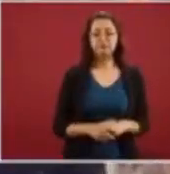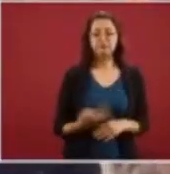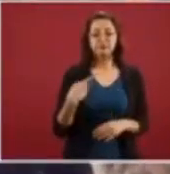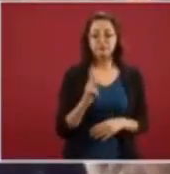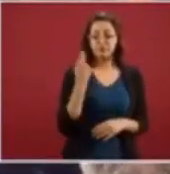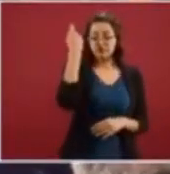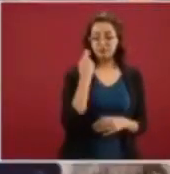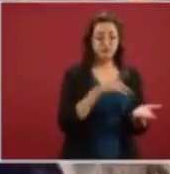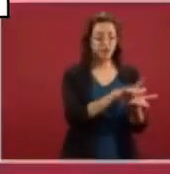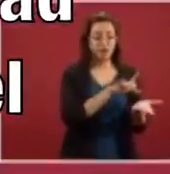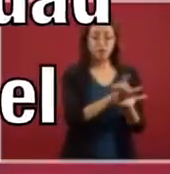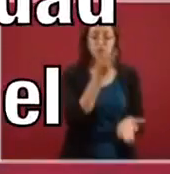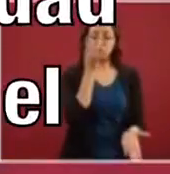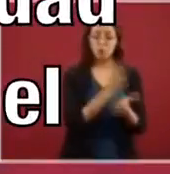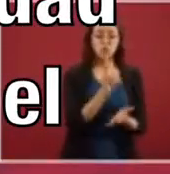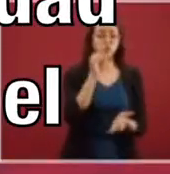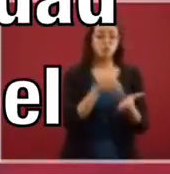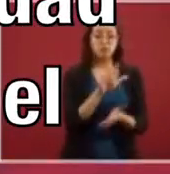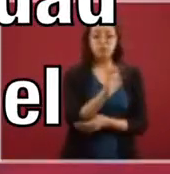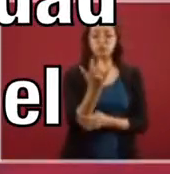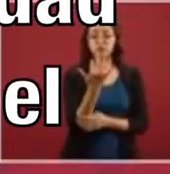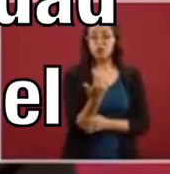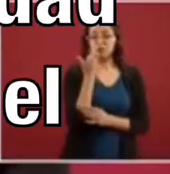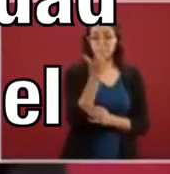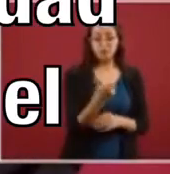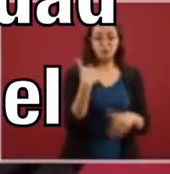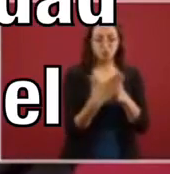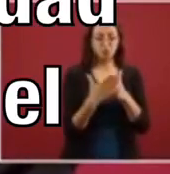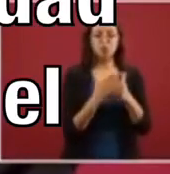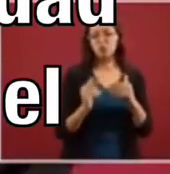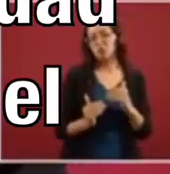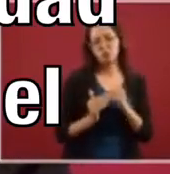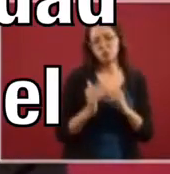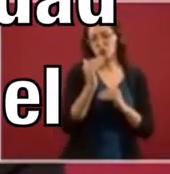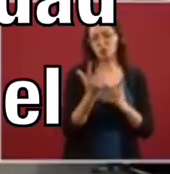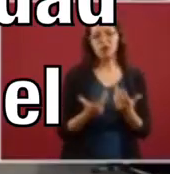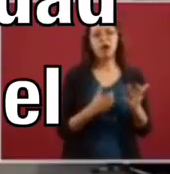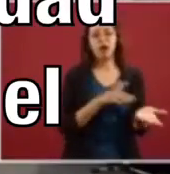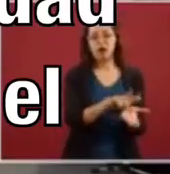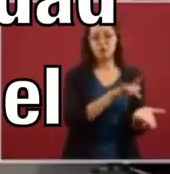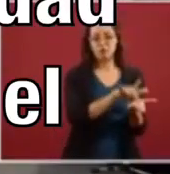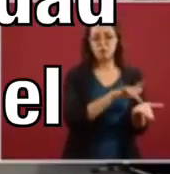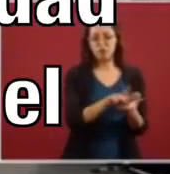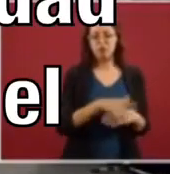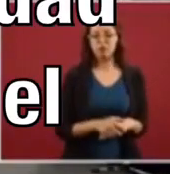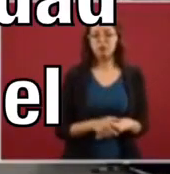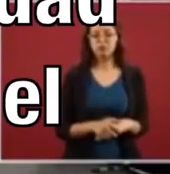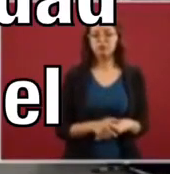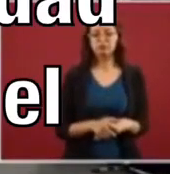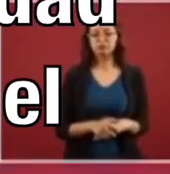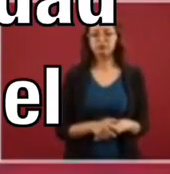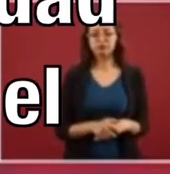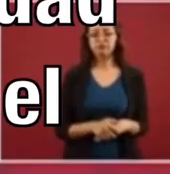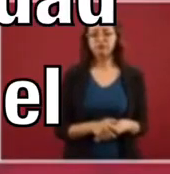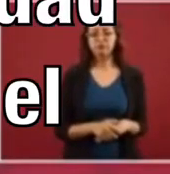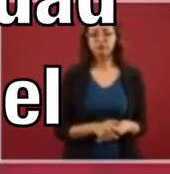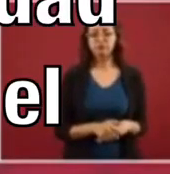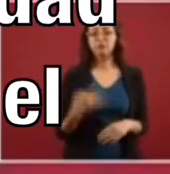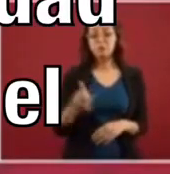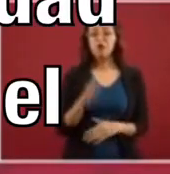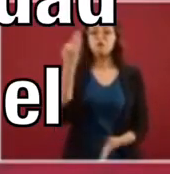una pensión, es un apoyo que les llega, 2,550 pesos, ahora va a aumentar con la inflación, es un apoyo. No estamos